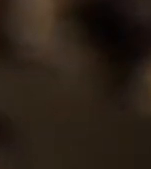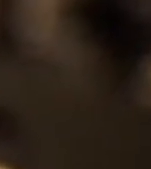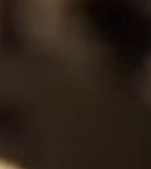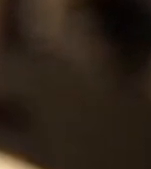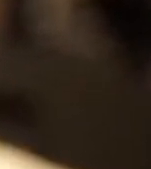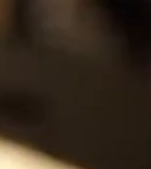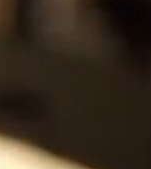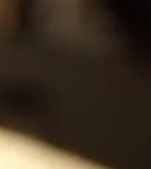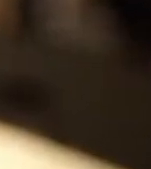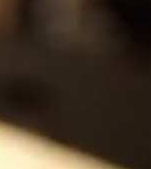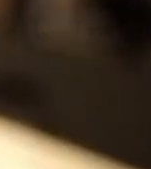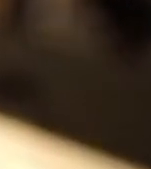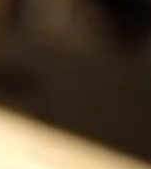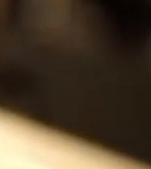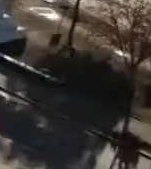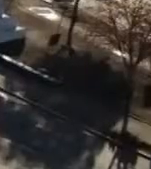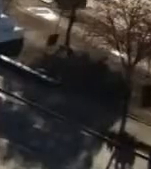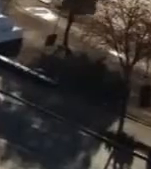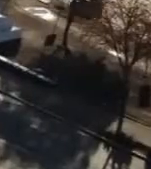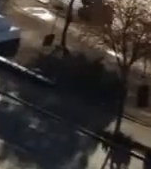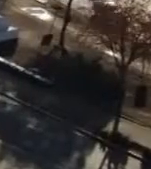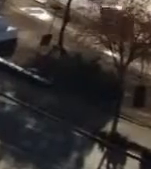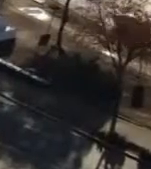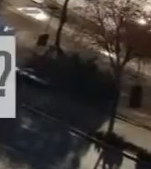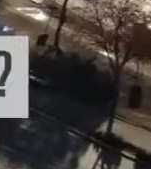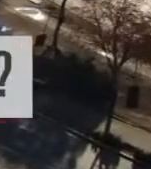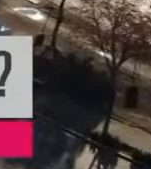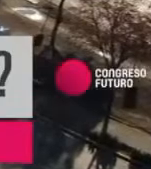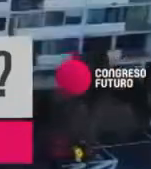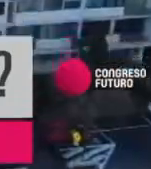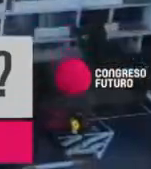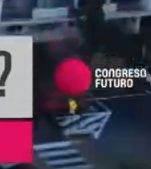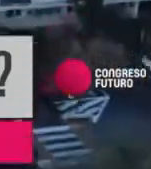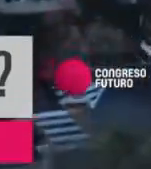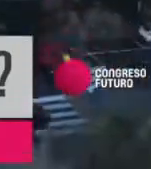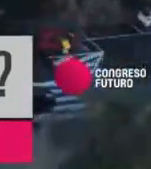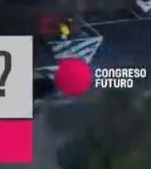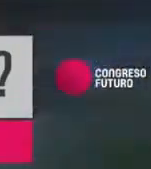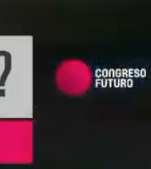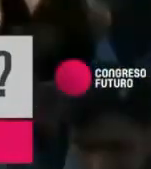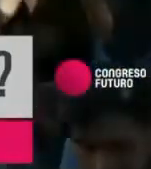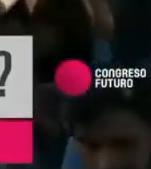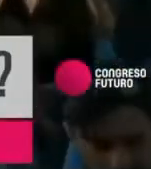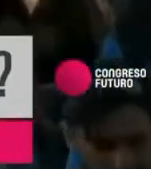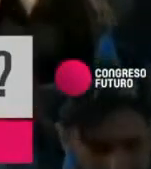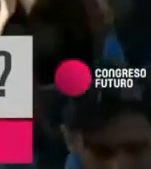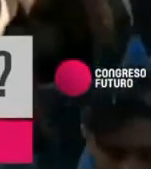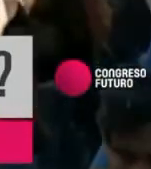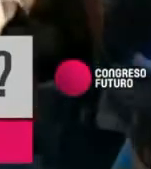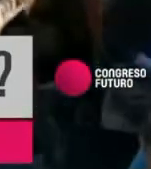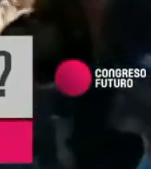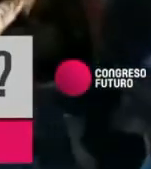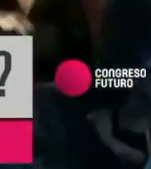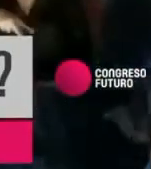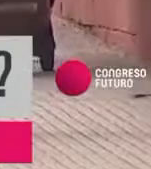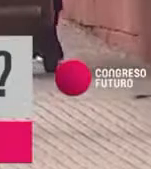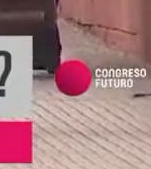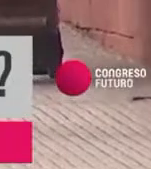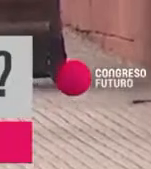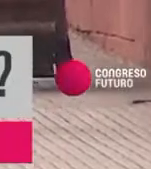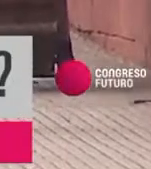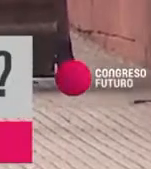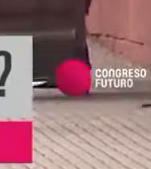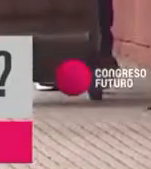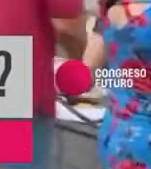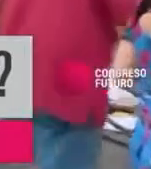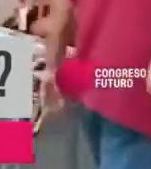Sensación de inseguridad, de inestabilidad, no sé, de futuro incierto. ¿Qué sientes cuando piensas en el futuro?